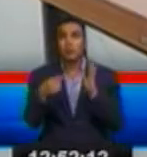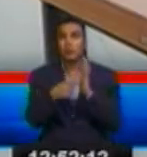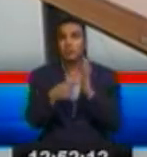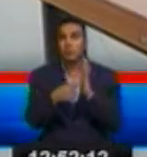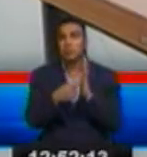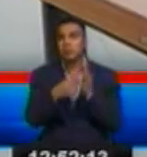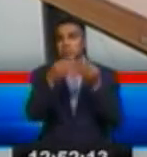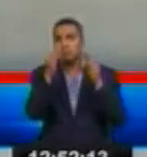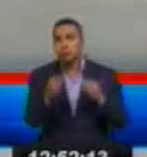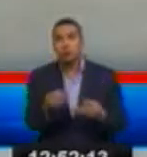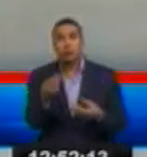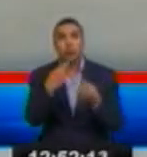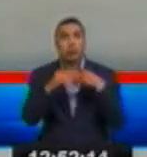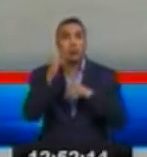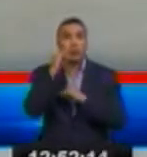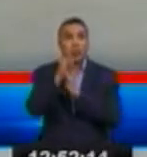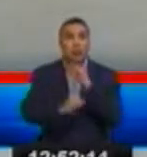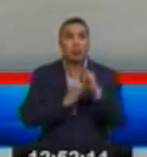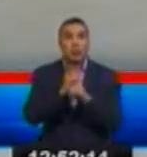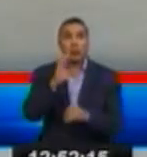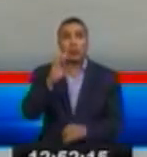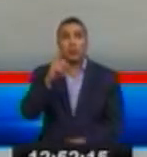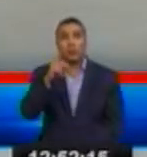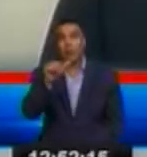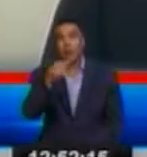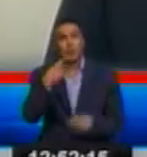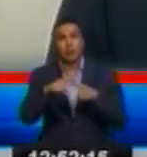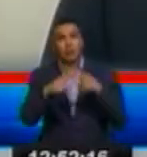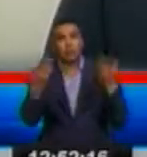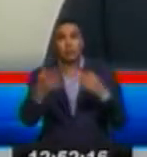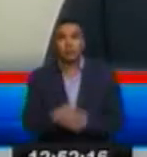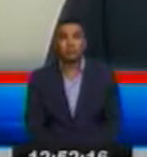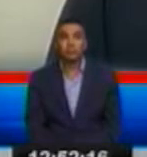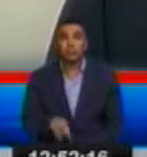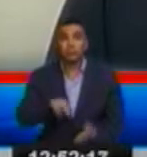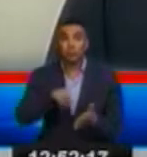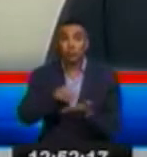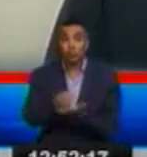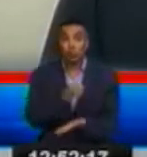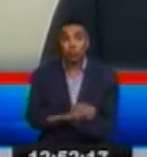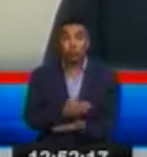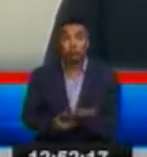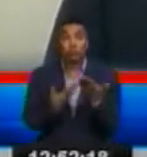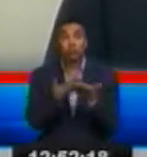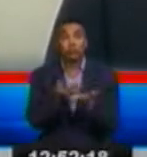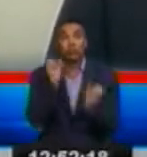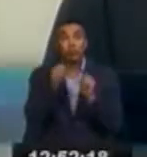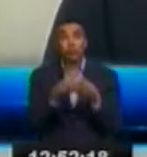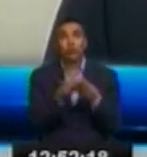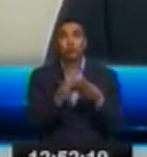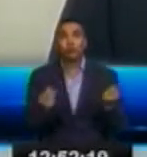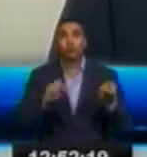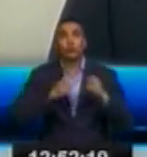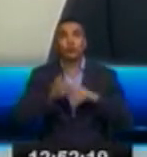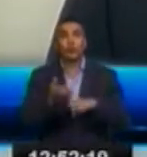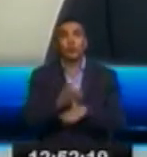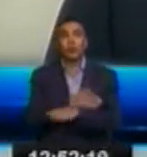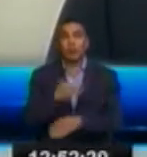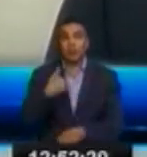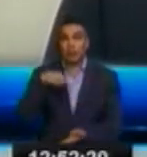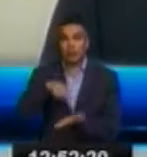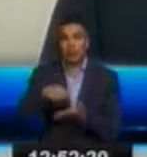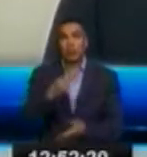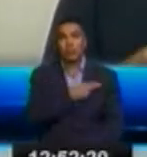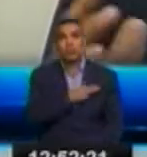Finanzas, Comercio Exterior, CPA, entre otras. La entrega de estos cursos podrá solucionar un grave problema que teníamos en la universidad, que